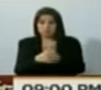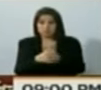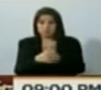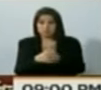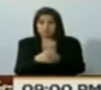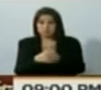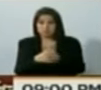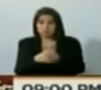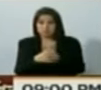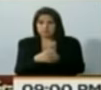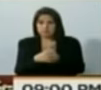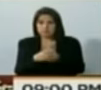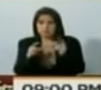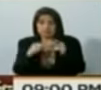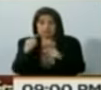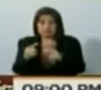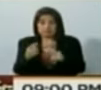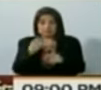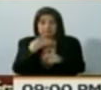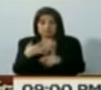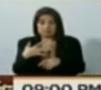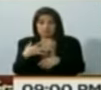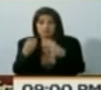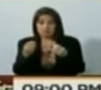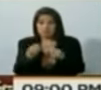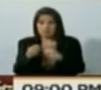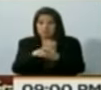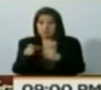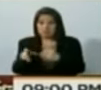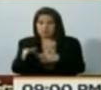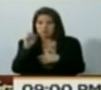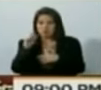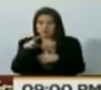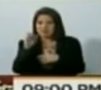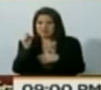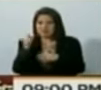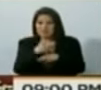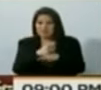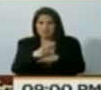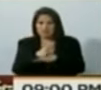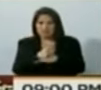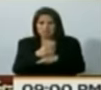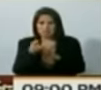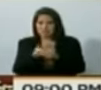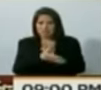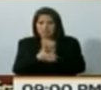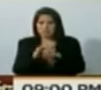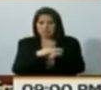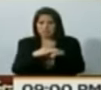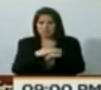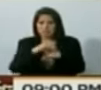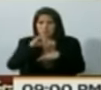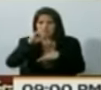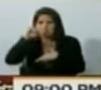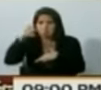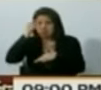fortuito. Y desgraciadamente hay gente que no ha entendido que Julio Borges está en Colombia, en España, y al que metan preso aquí, aquí se va a